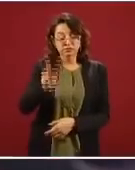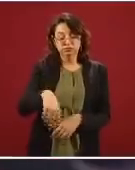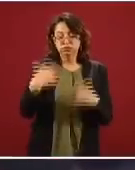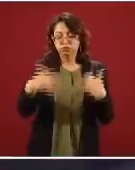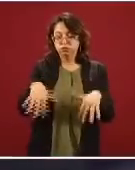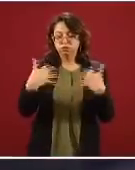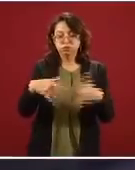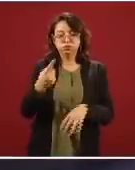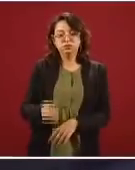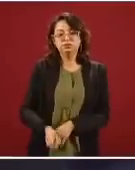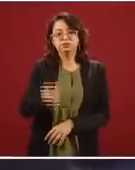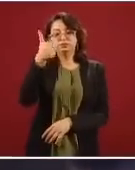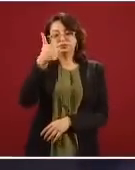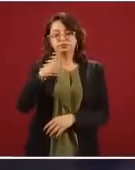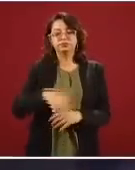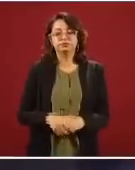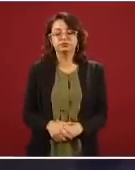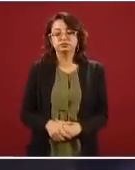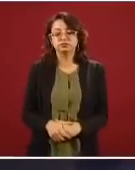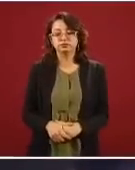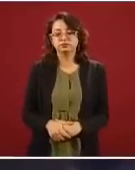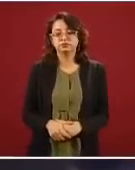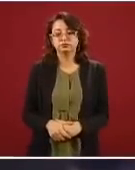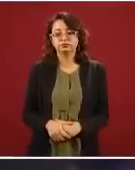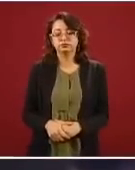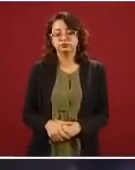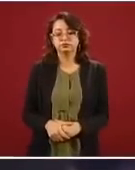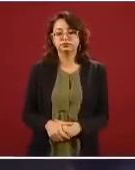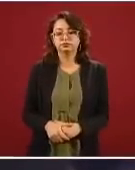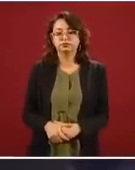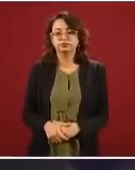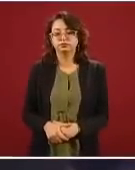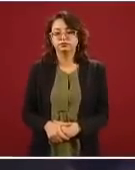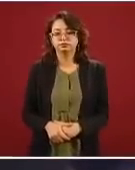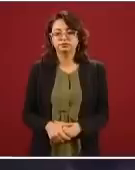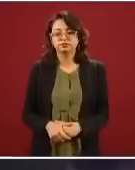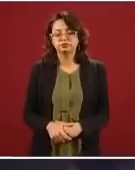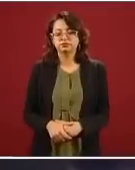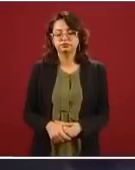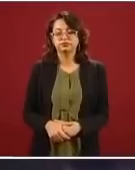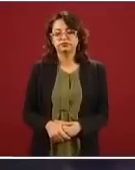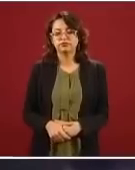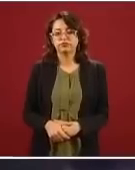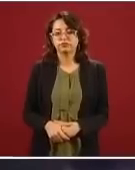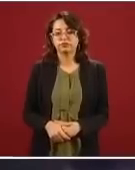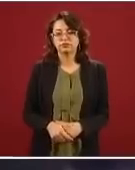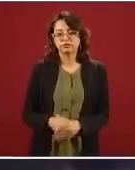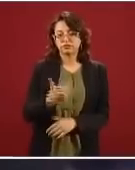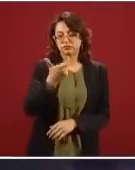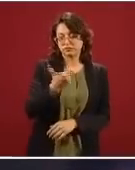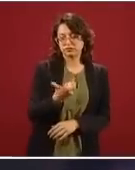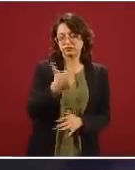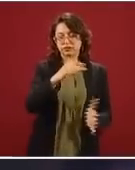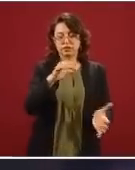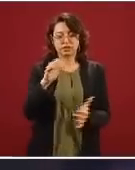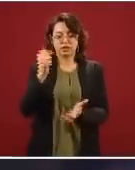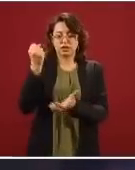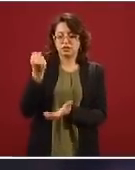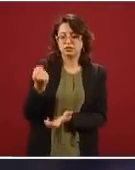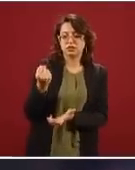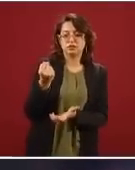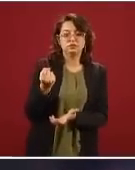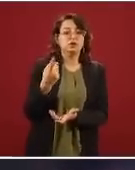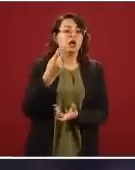inédito y algunos de estos recursos incluso vienen de cuentas de